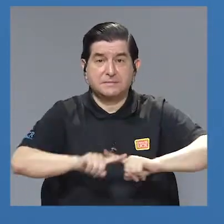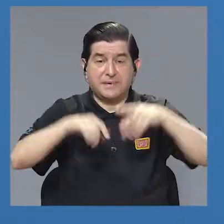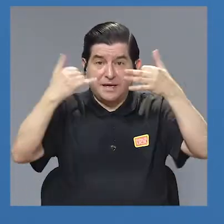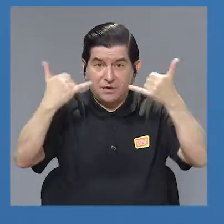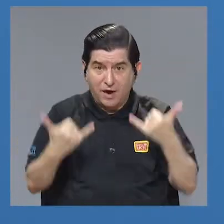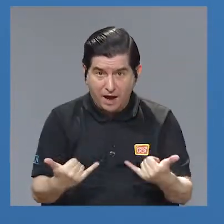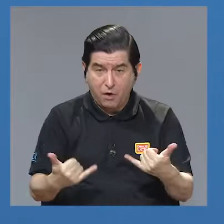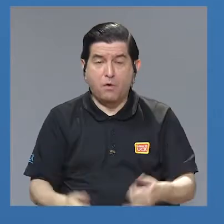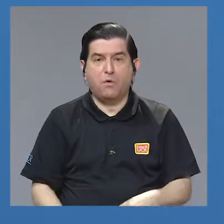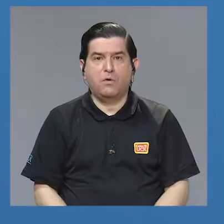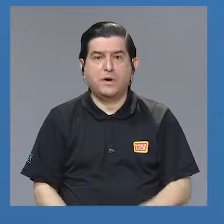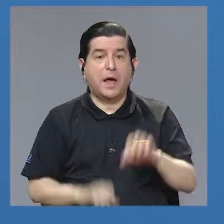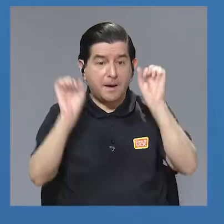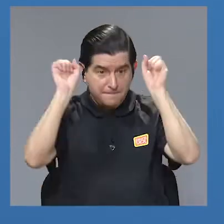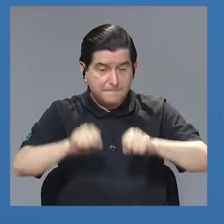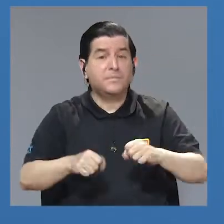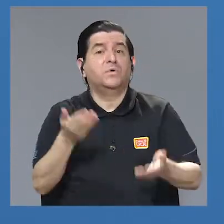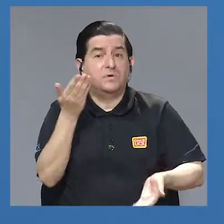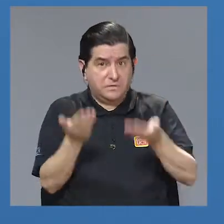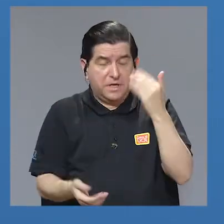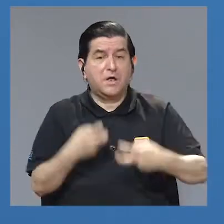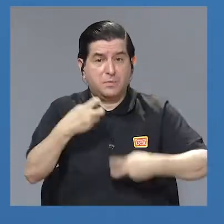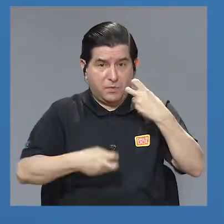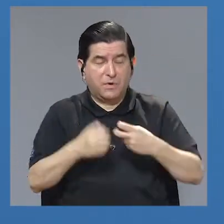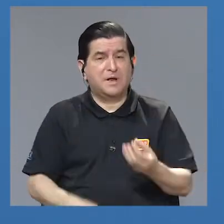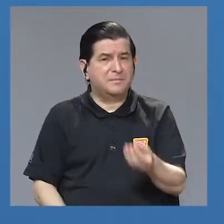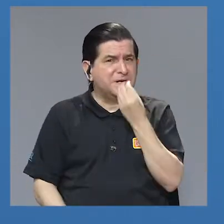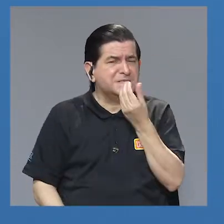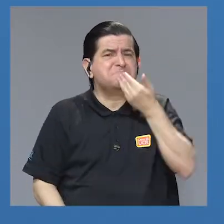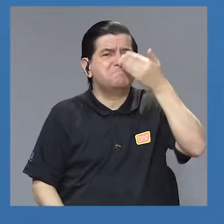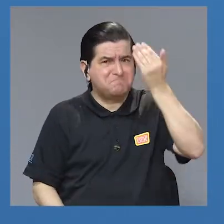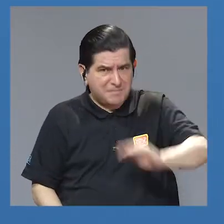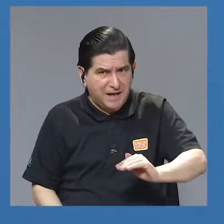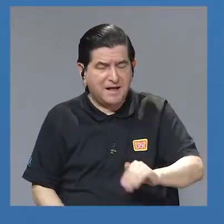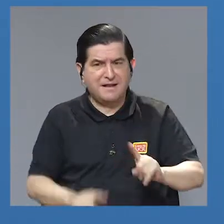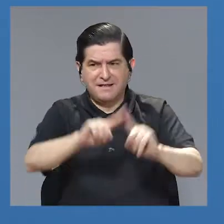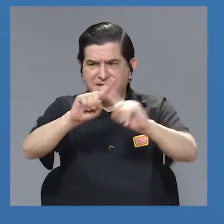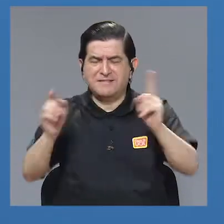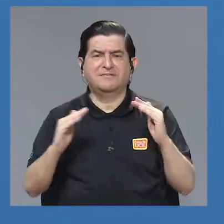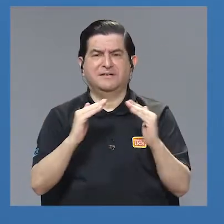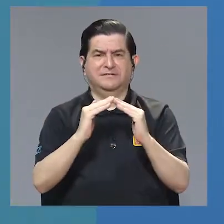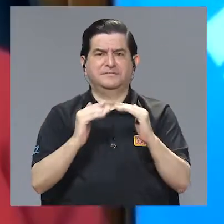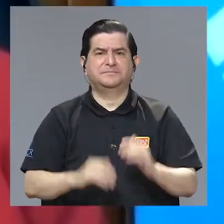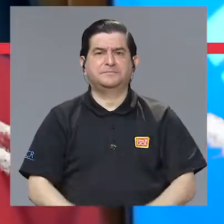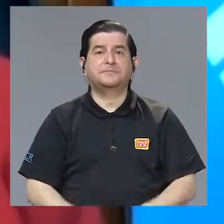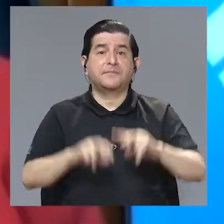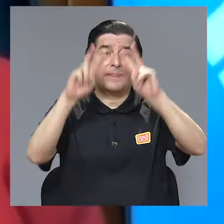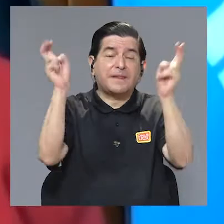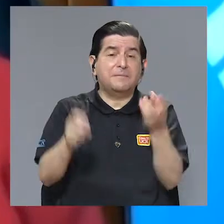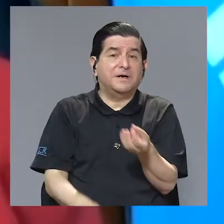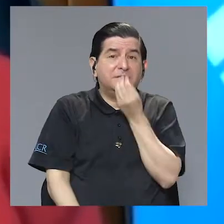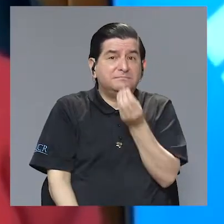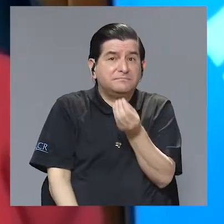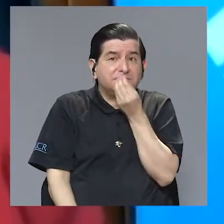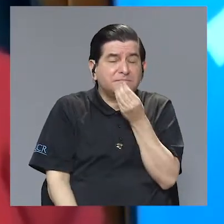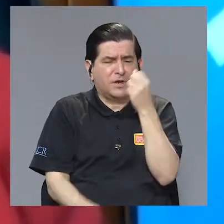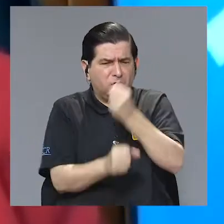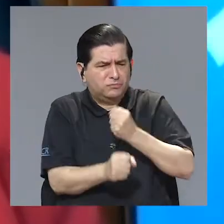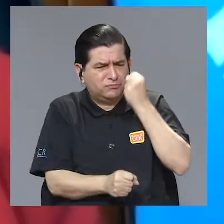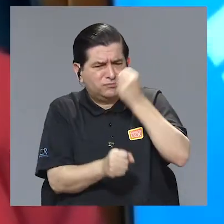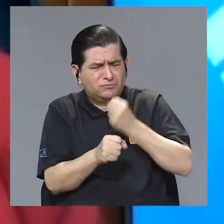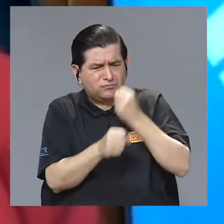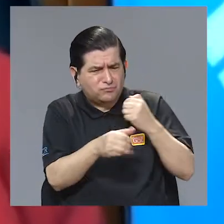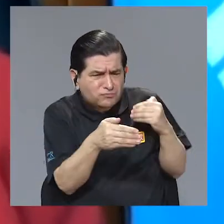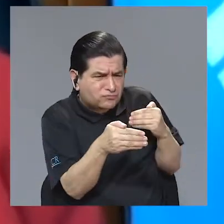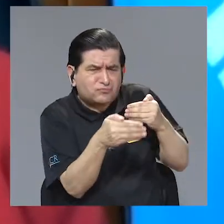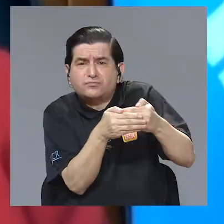pero creemos que ahora podemos llegar a tener problemas de desnutrición en algunos hogares. En tema de alimentación se ha